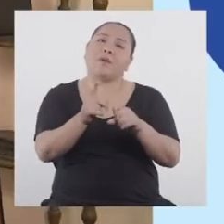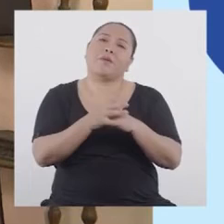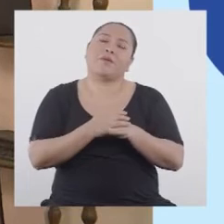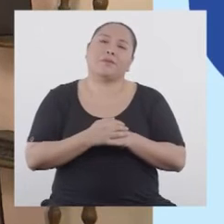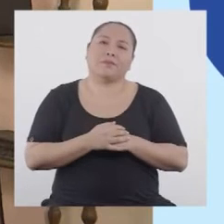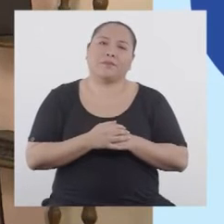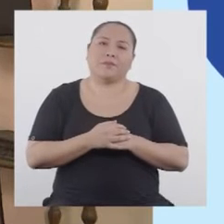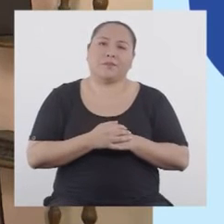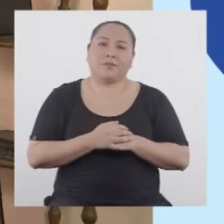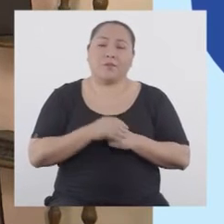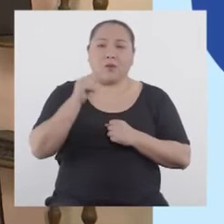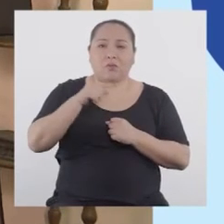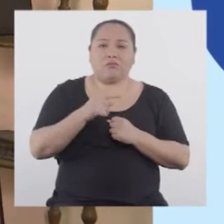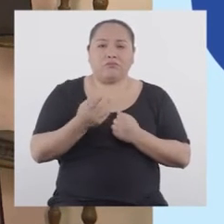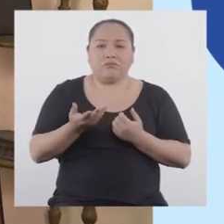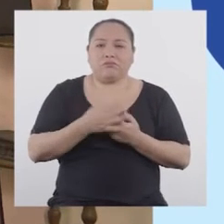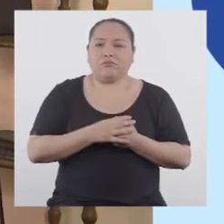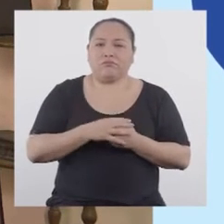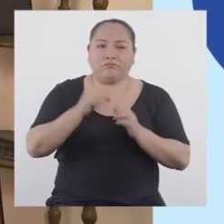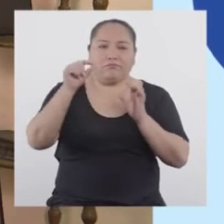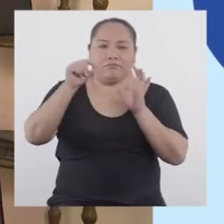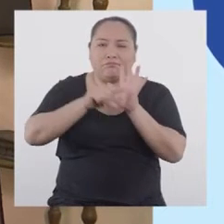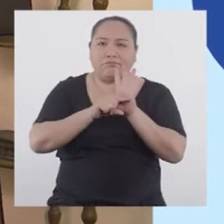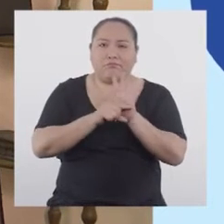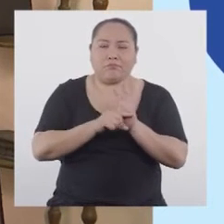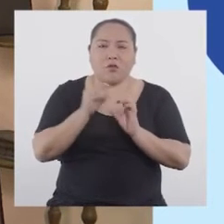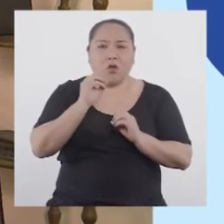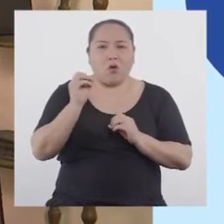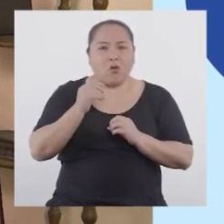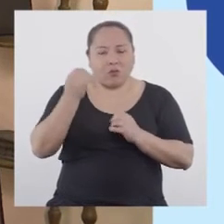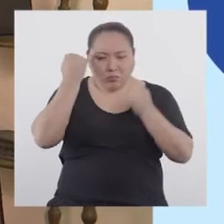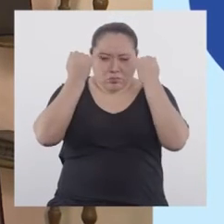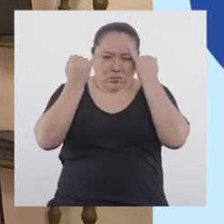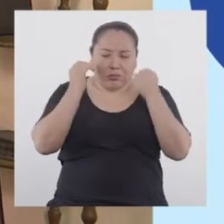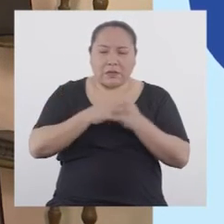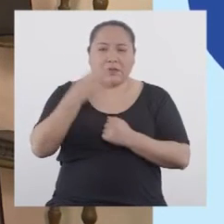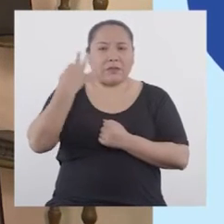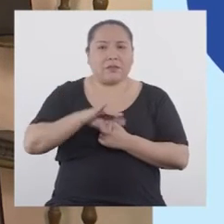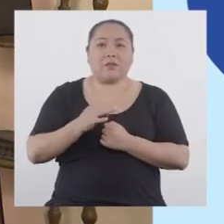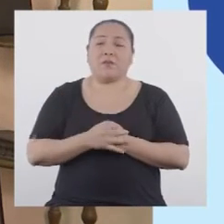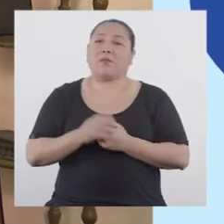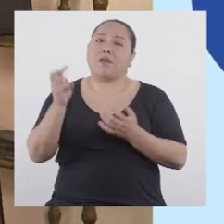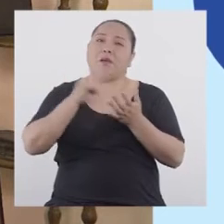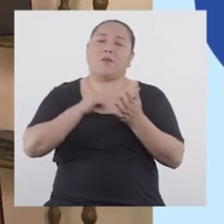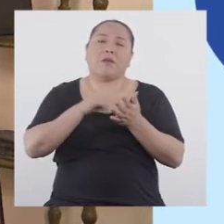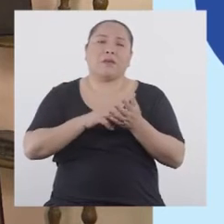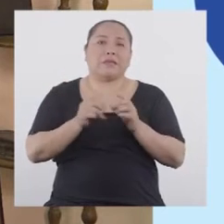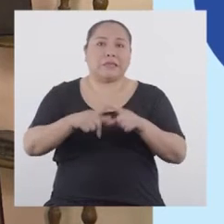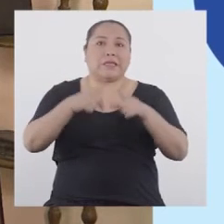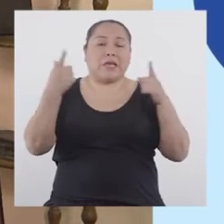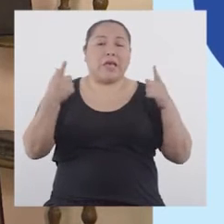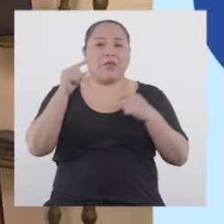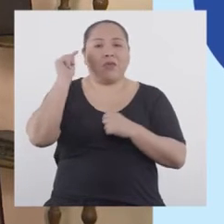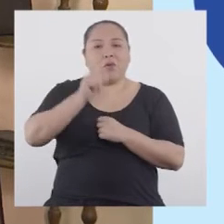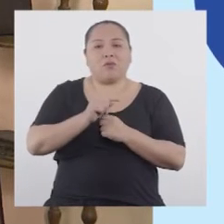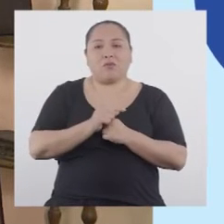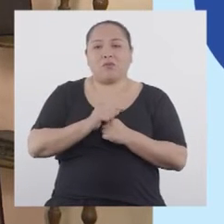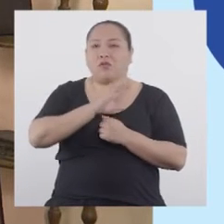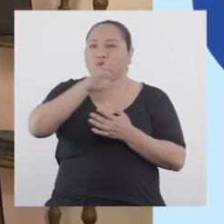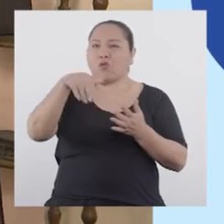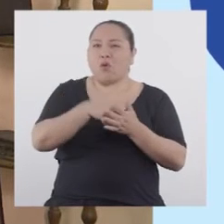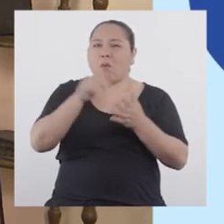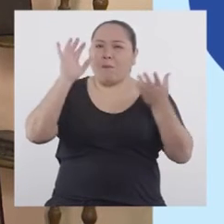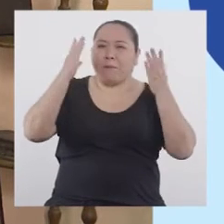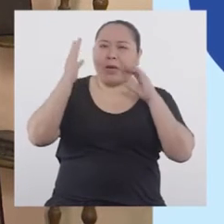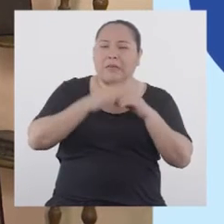les pregunta, ¿un feedback negativo o con críticas siempre es más enriquecedor que uno en el